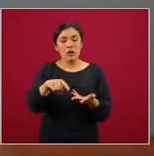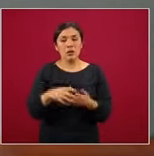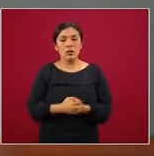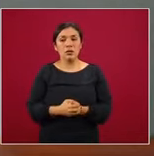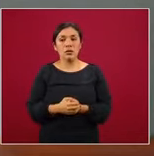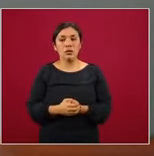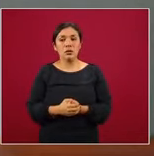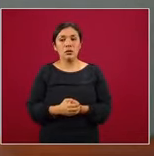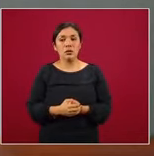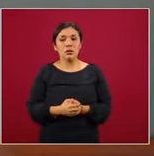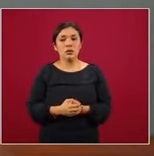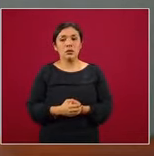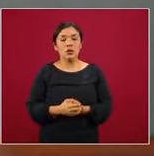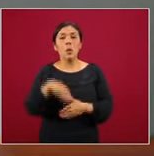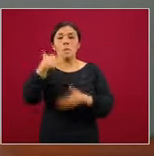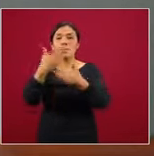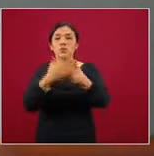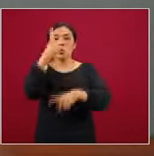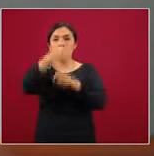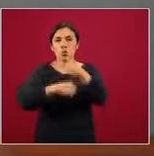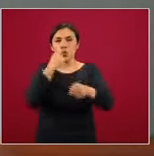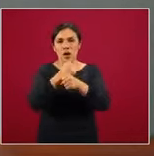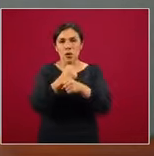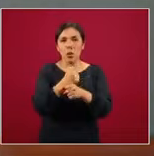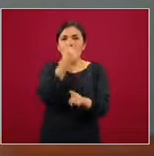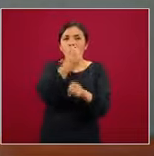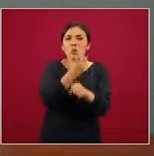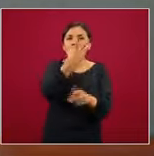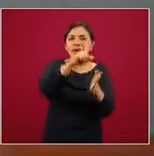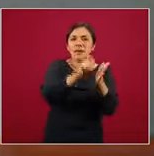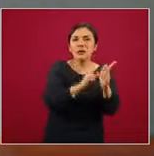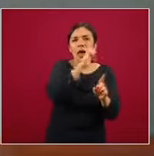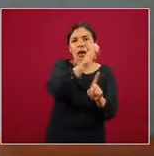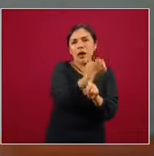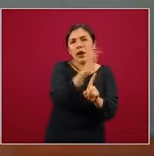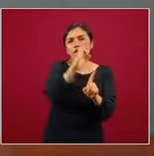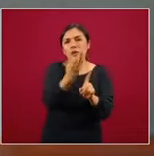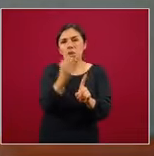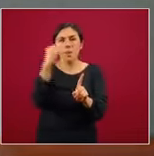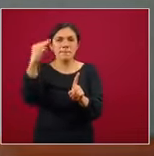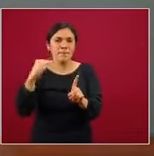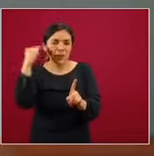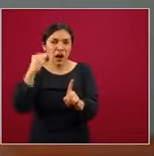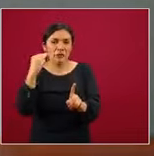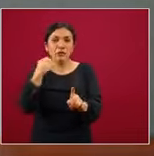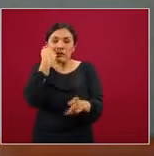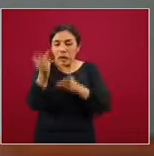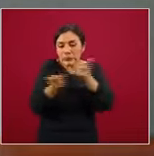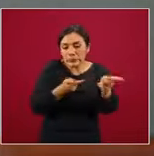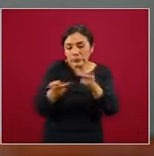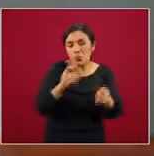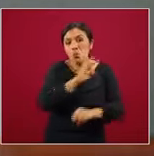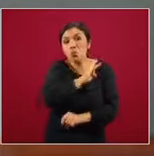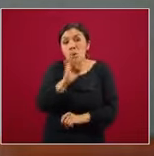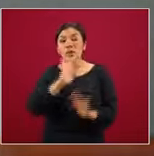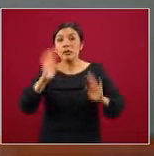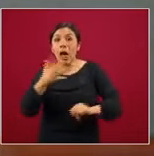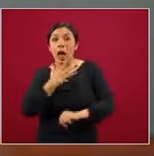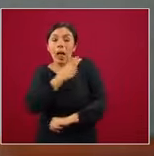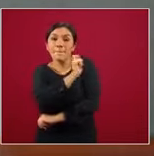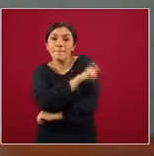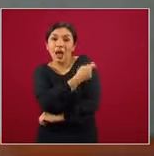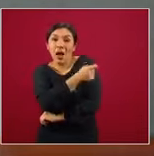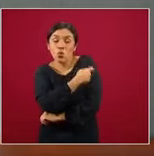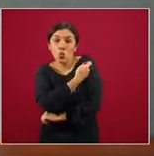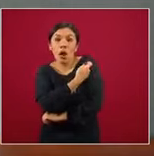del primer trimestre del próximo año que se planea pueda estar la primera vacuna en contra del coronavirus de COVID-19, México